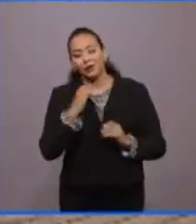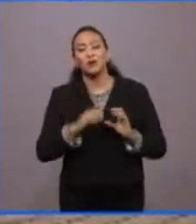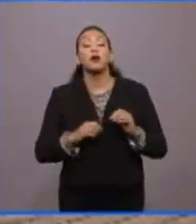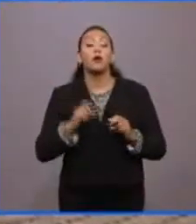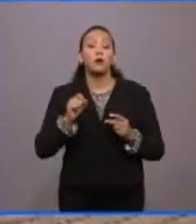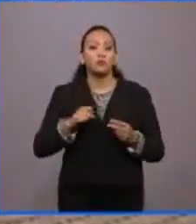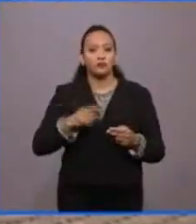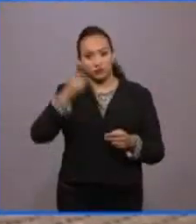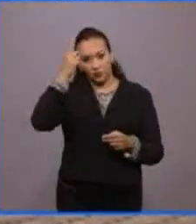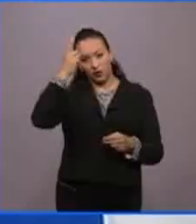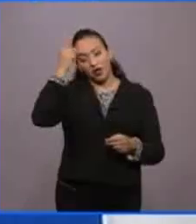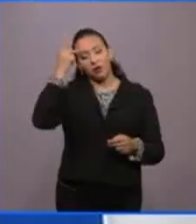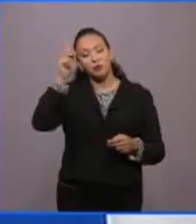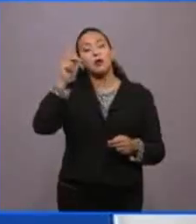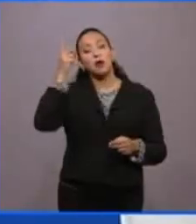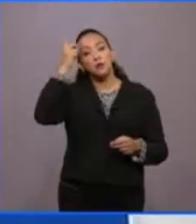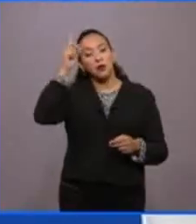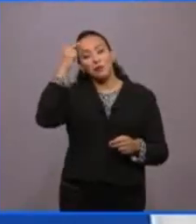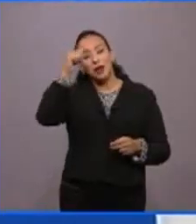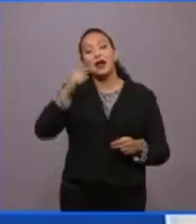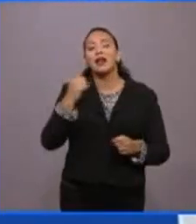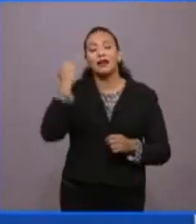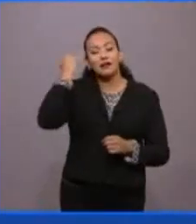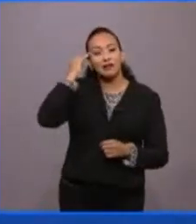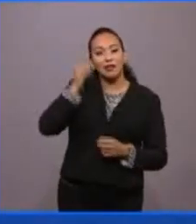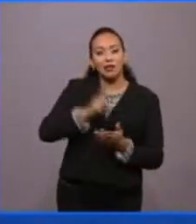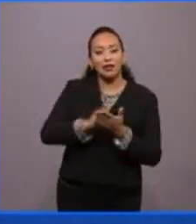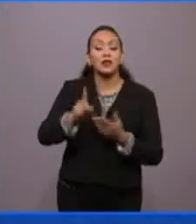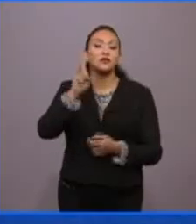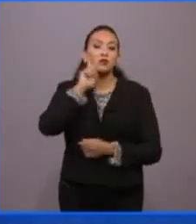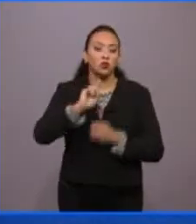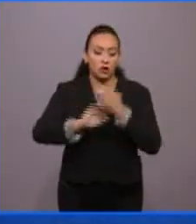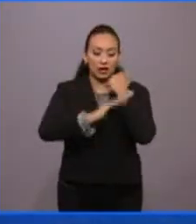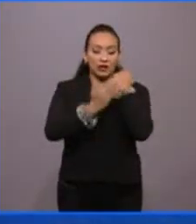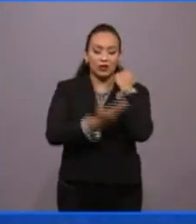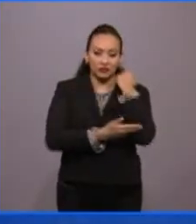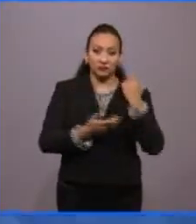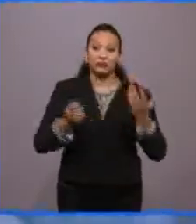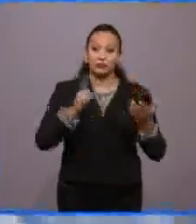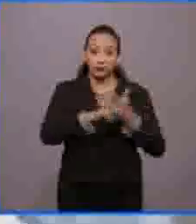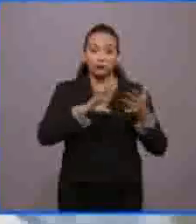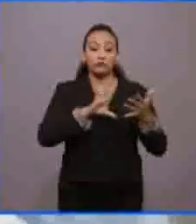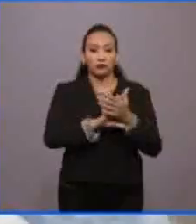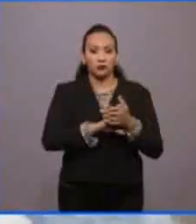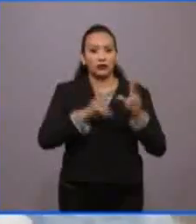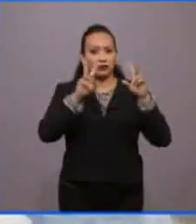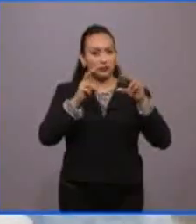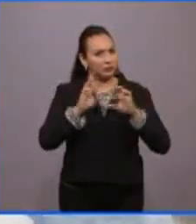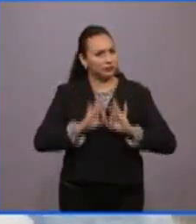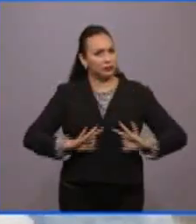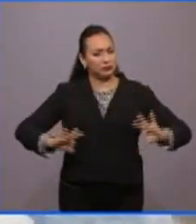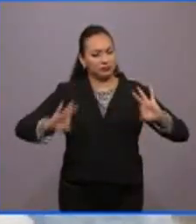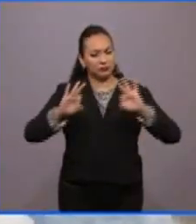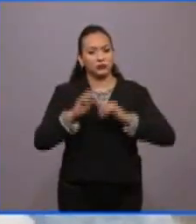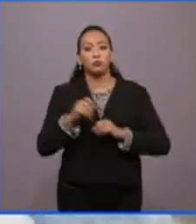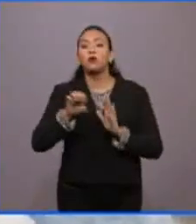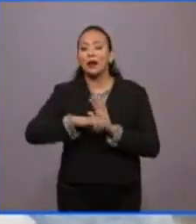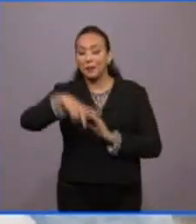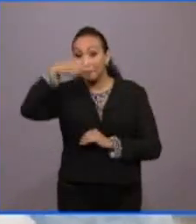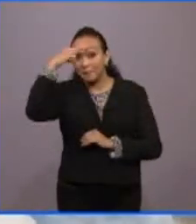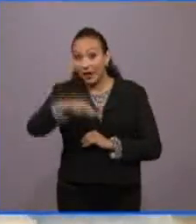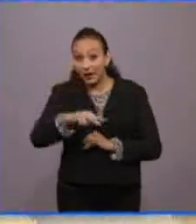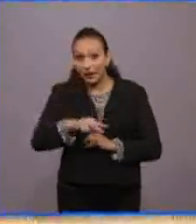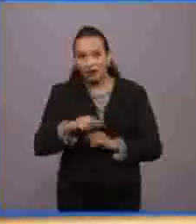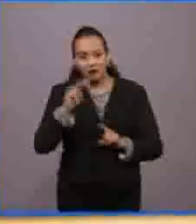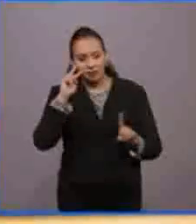propiedad colectiva indígena y derechos de las mujeres embarazadas privadas de la libertad. En el caso concreto de México, destacó